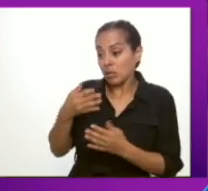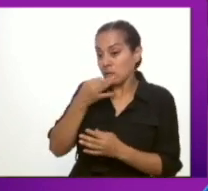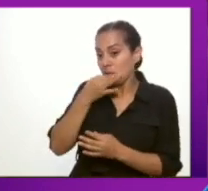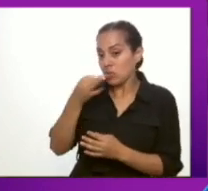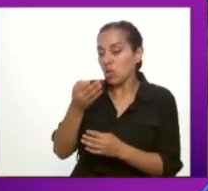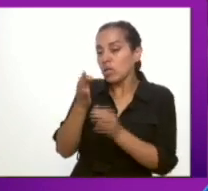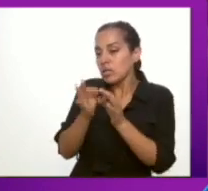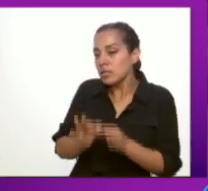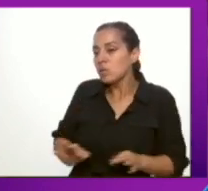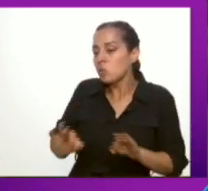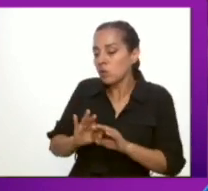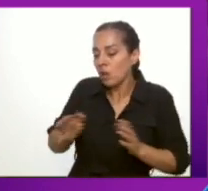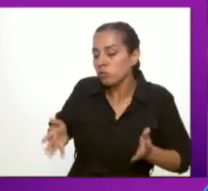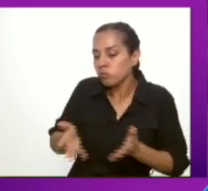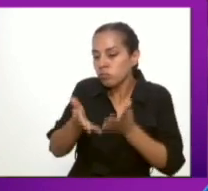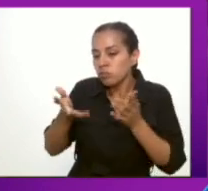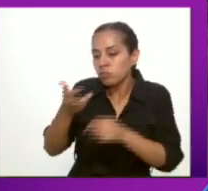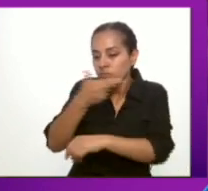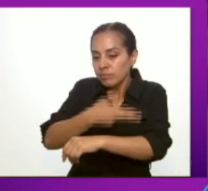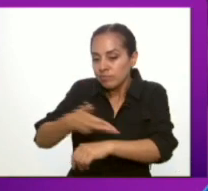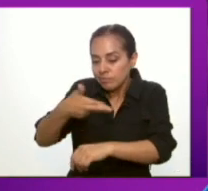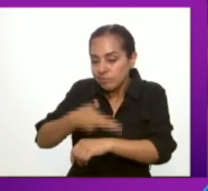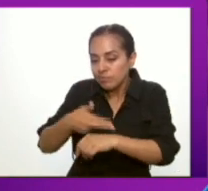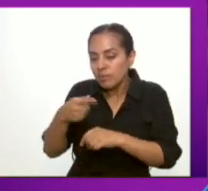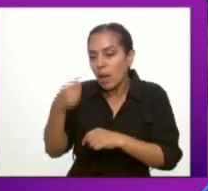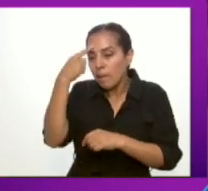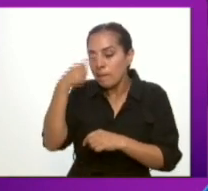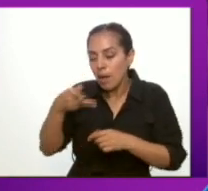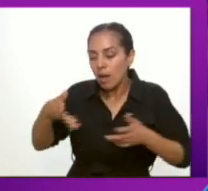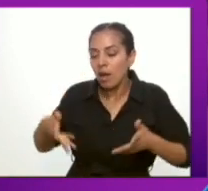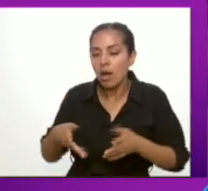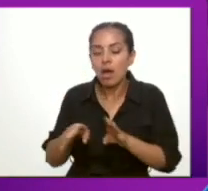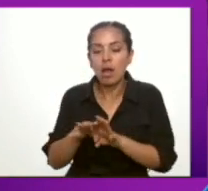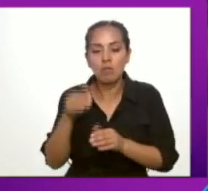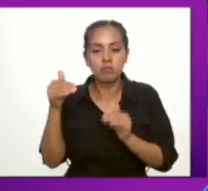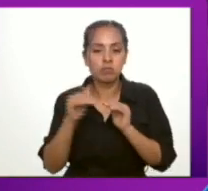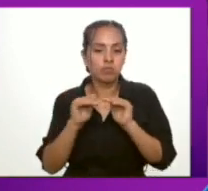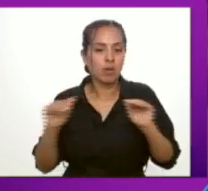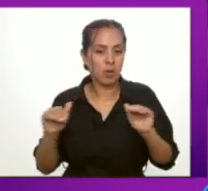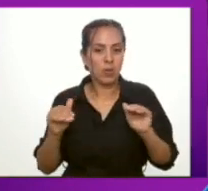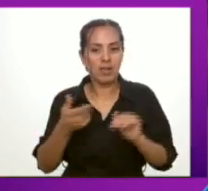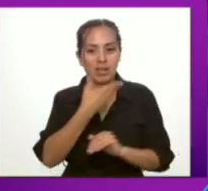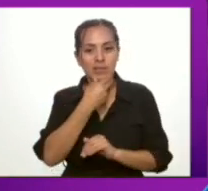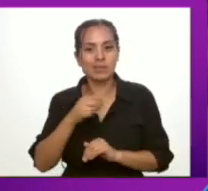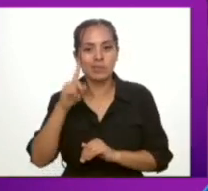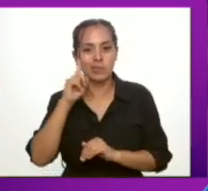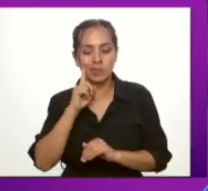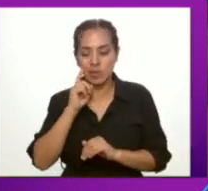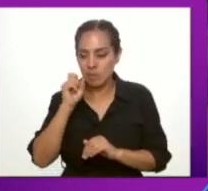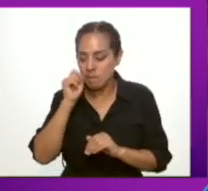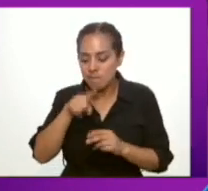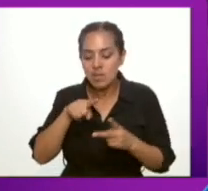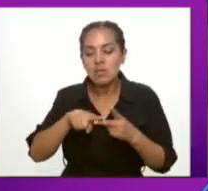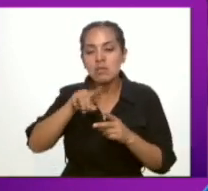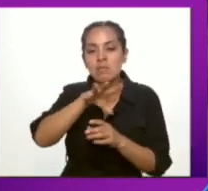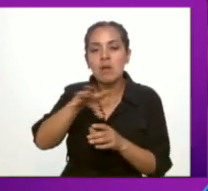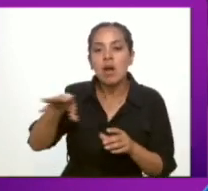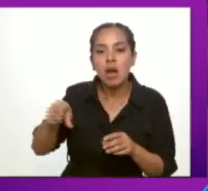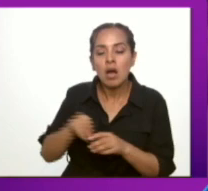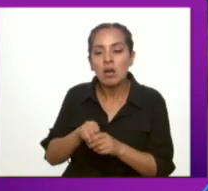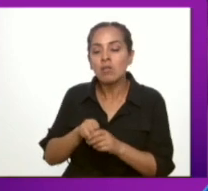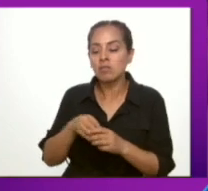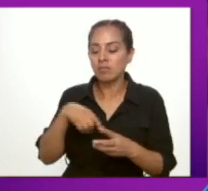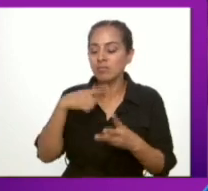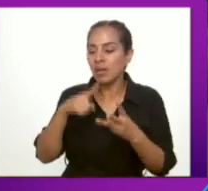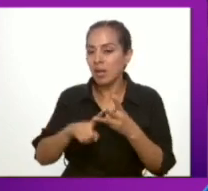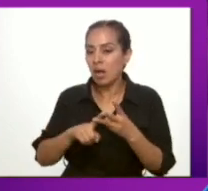era importante promover las políticas encaminadas a impulsar la igualdad de género la inclusión sustantiva el